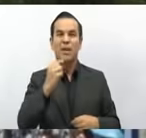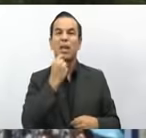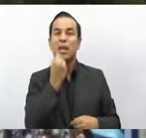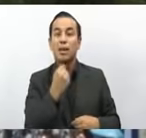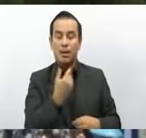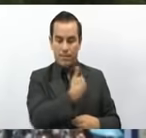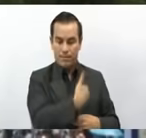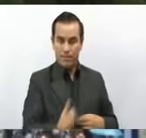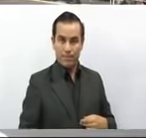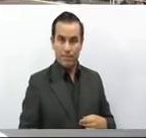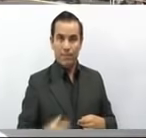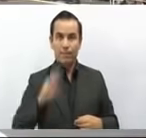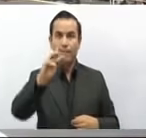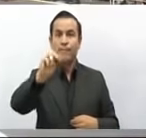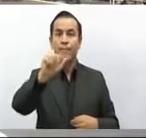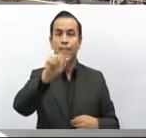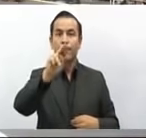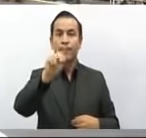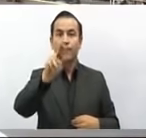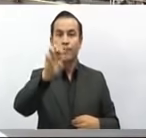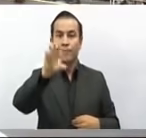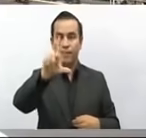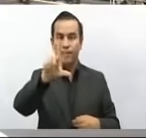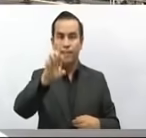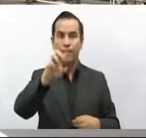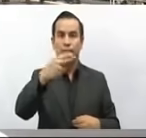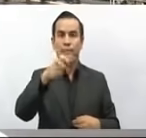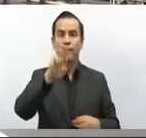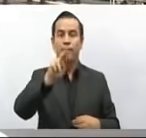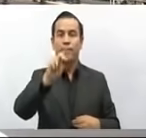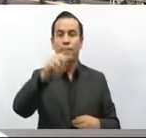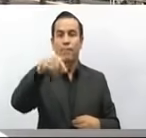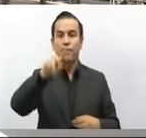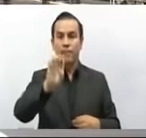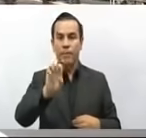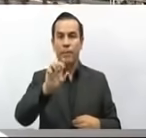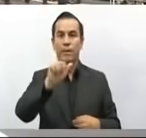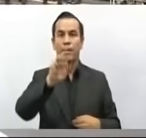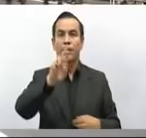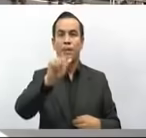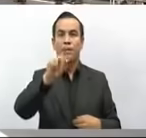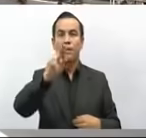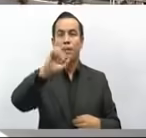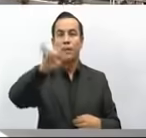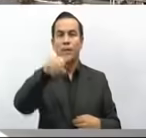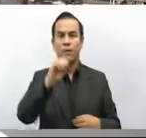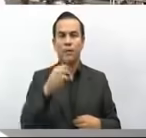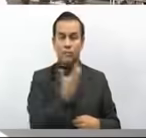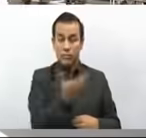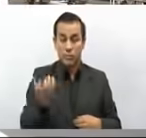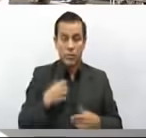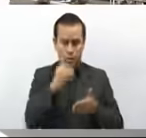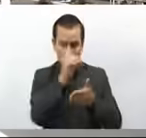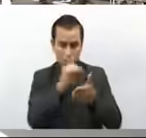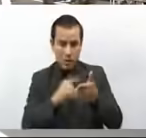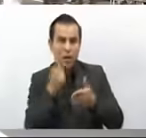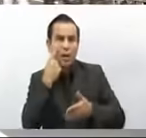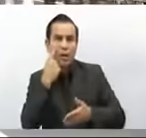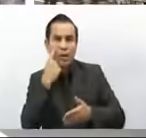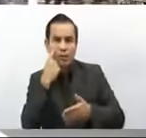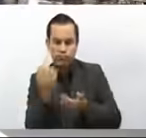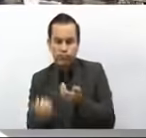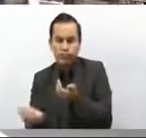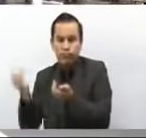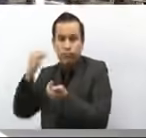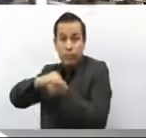Araujo, como presidente de la República. Su diseño está basado en la bandera de las Provincias Unidas del Centro